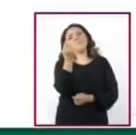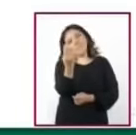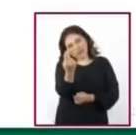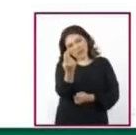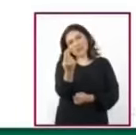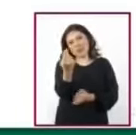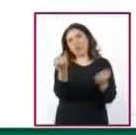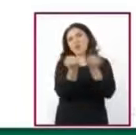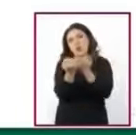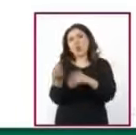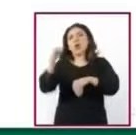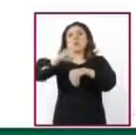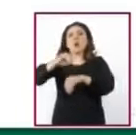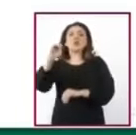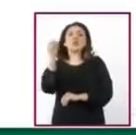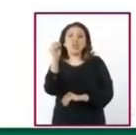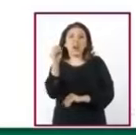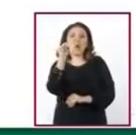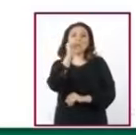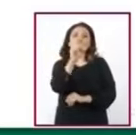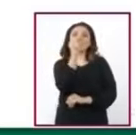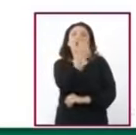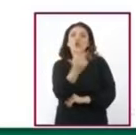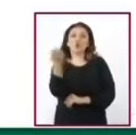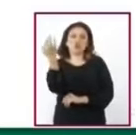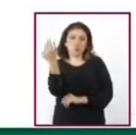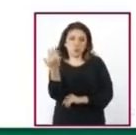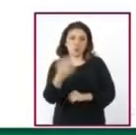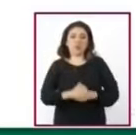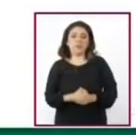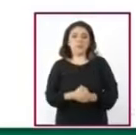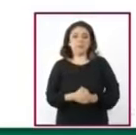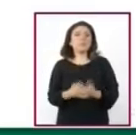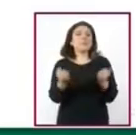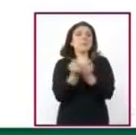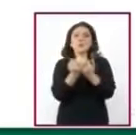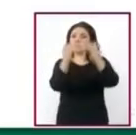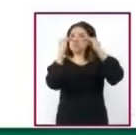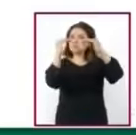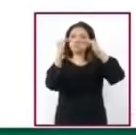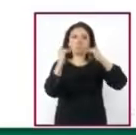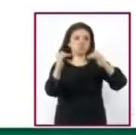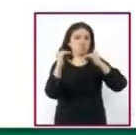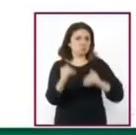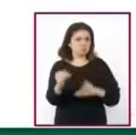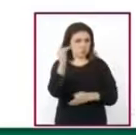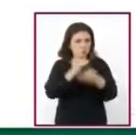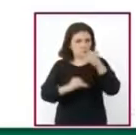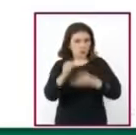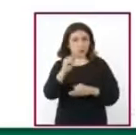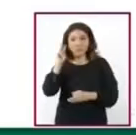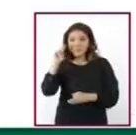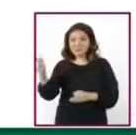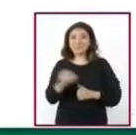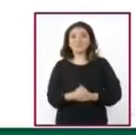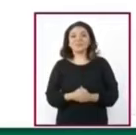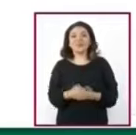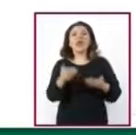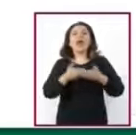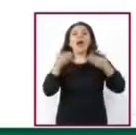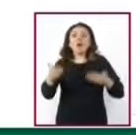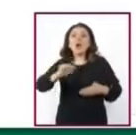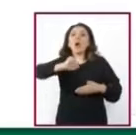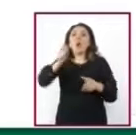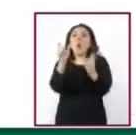0.25 y también se le agrega un 0 a la derecha. Esto se repite para Europa y Oceanía. Ahora